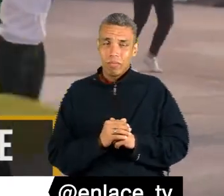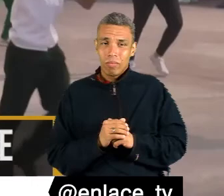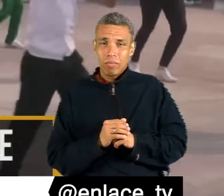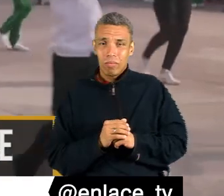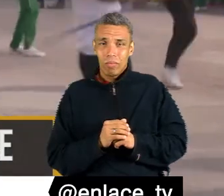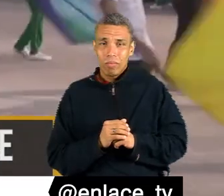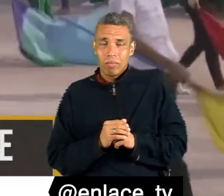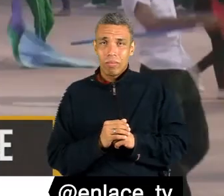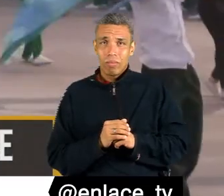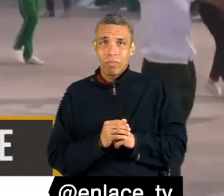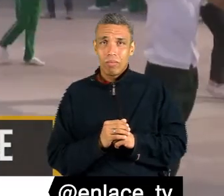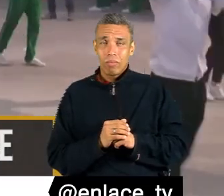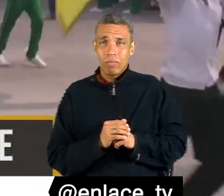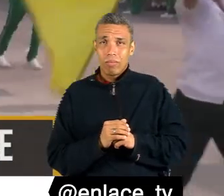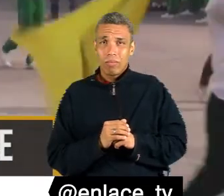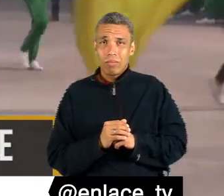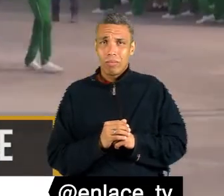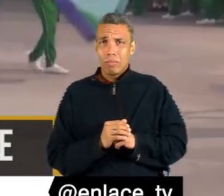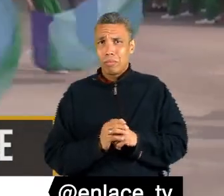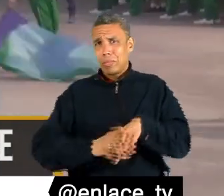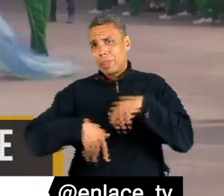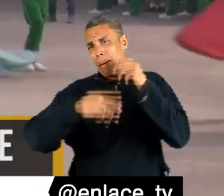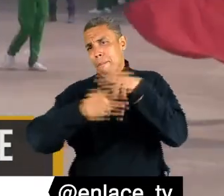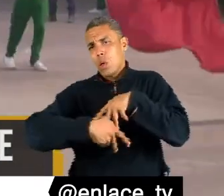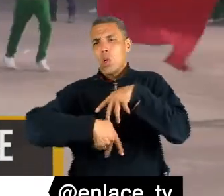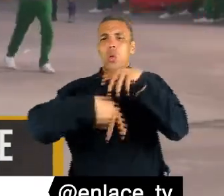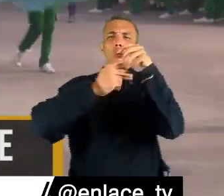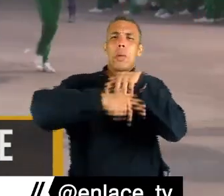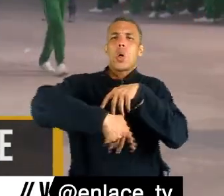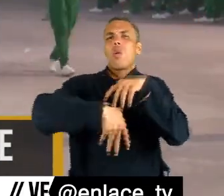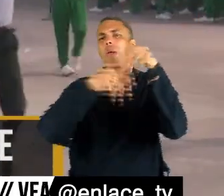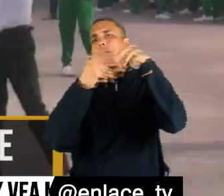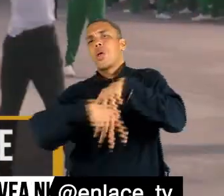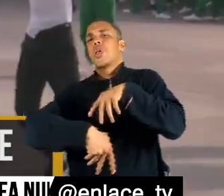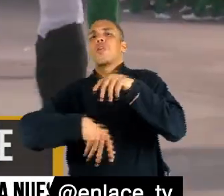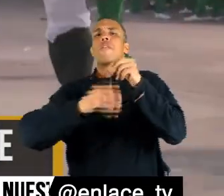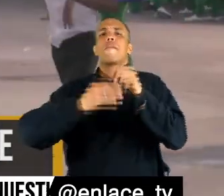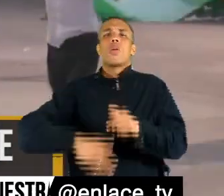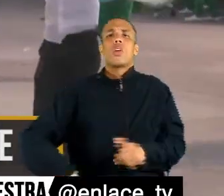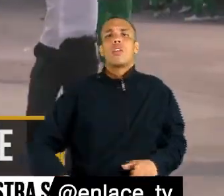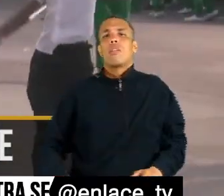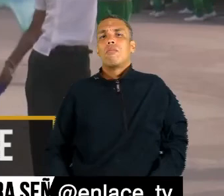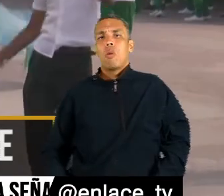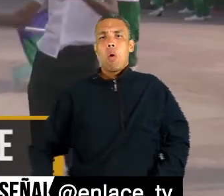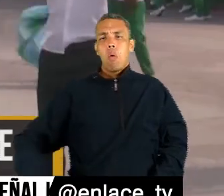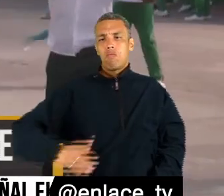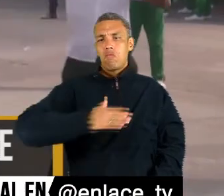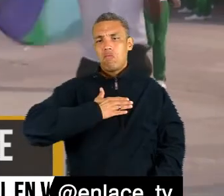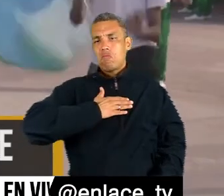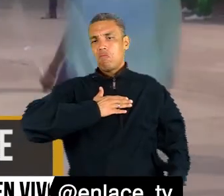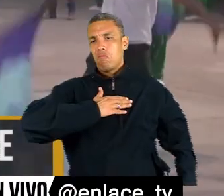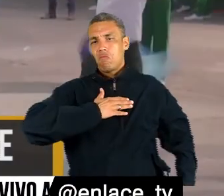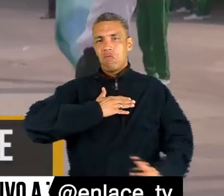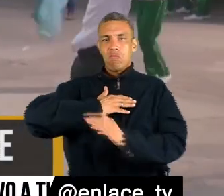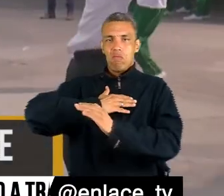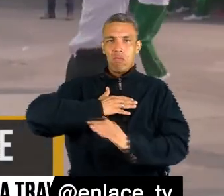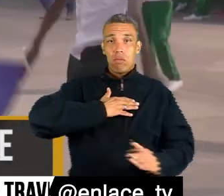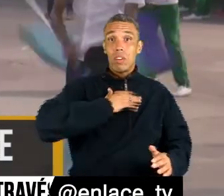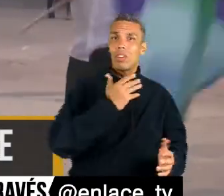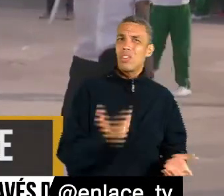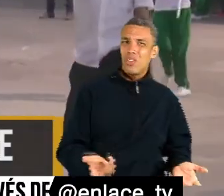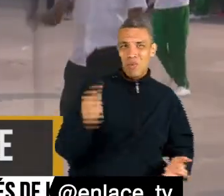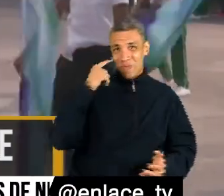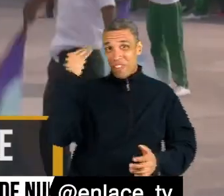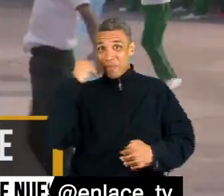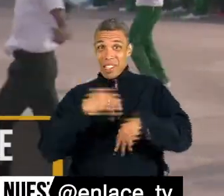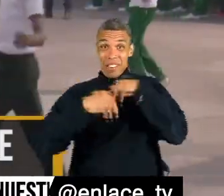es lo que se merece con altura en una banda de marcha. Como proyecto Ciudad Barranca Bermeja estamos planteados con la administración municipal de